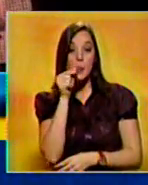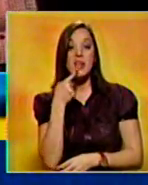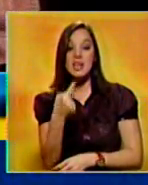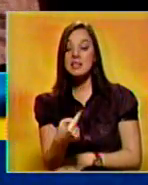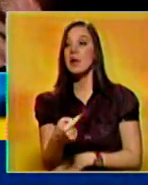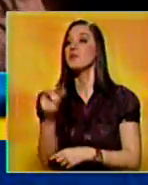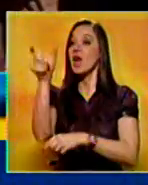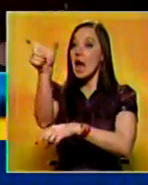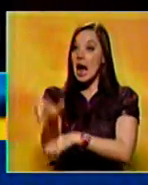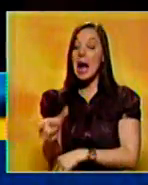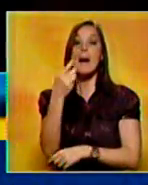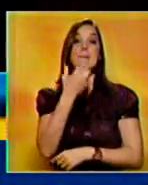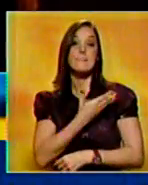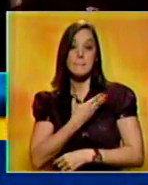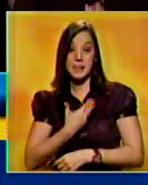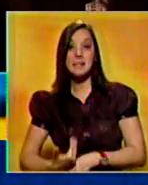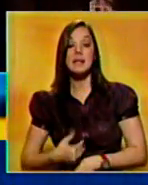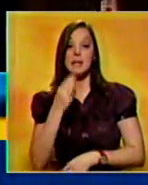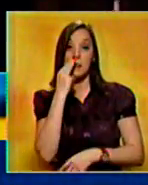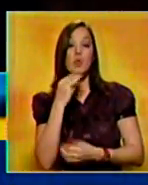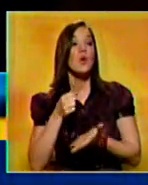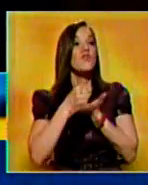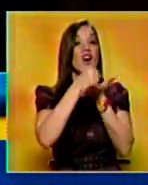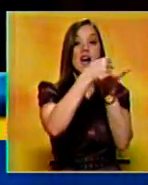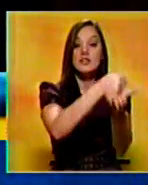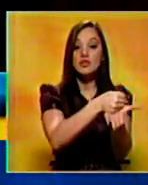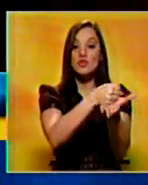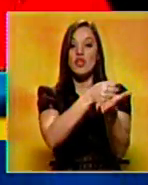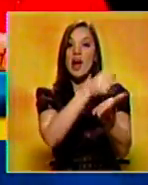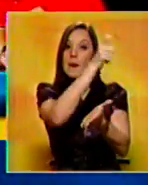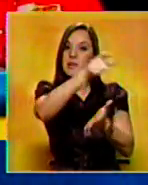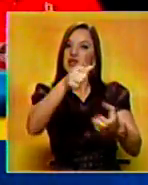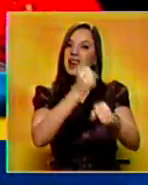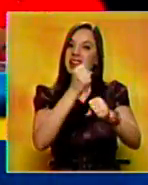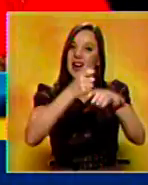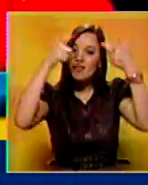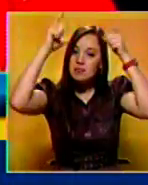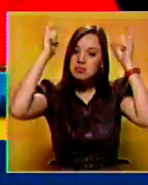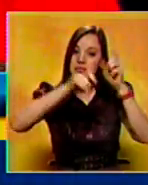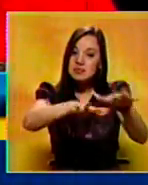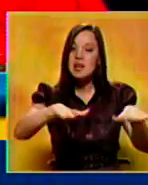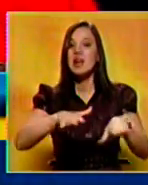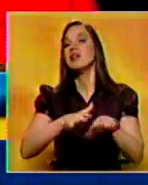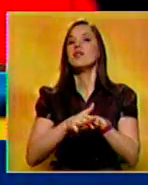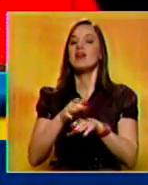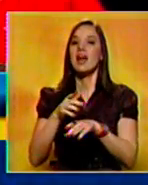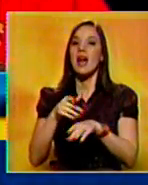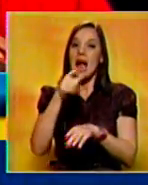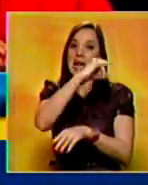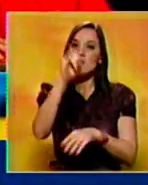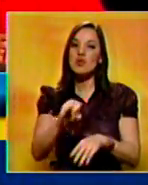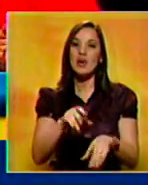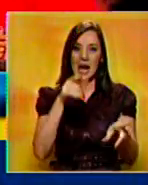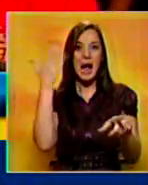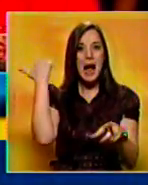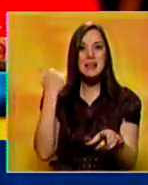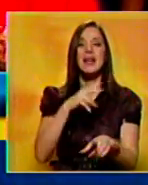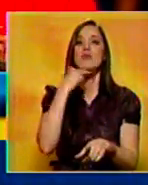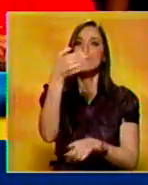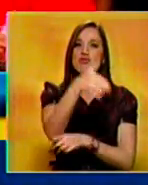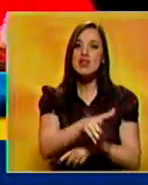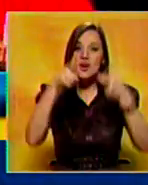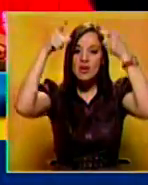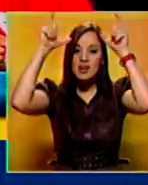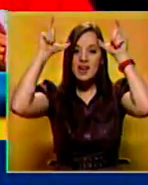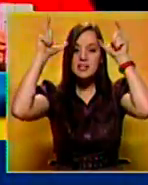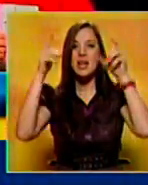Nicolás Maduro adoptará medidas para ayudar al sector de ganaderos en el Zulia, que se ha visto golpeado por la muerte de reses, por la falta del agua a causa de los